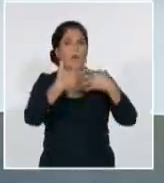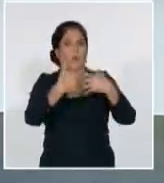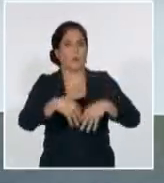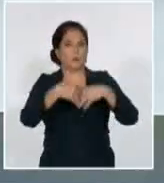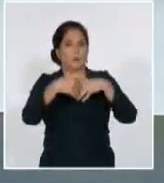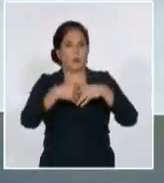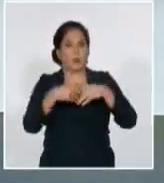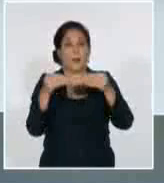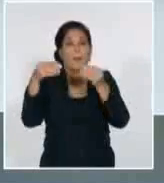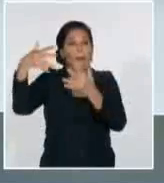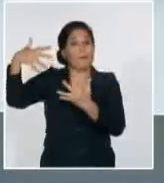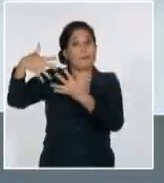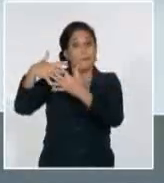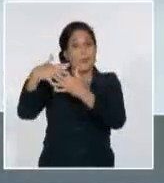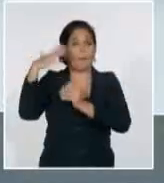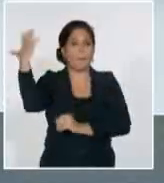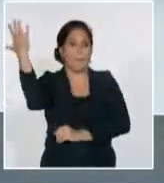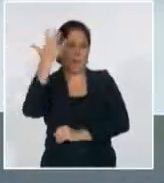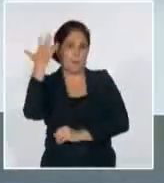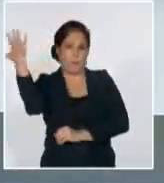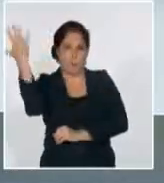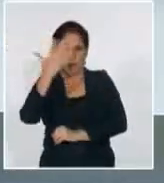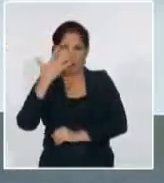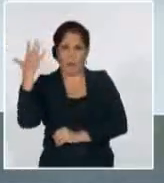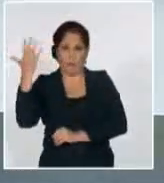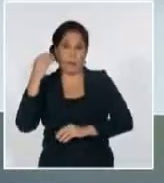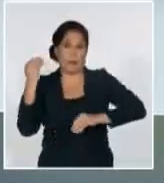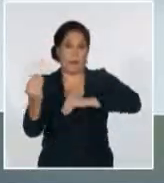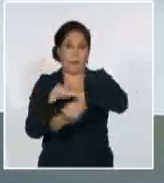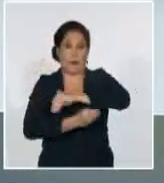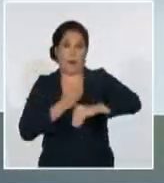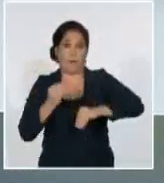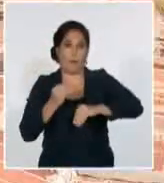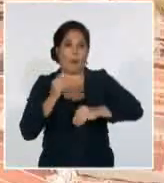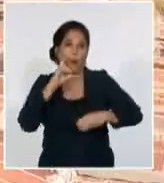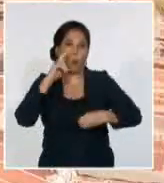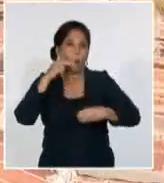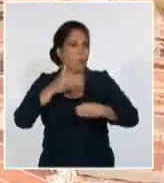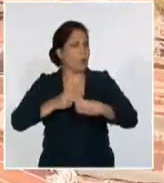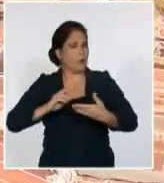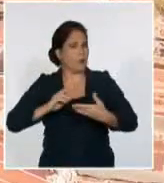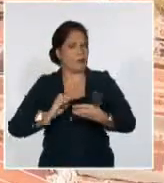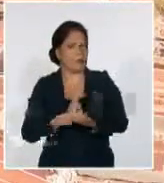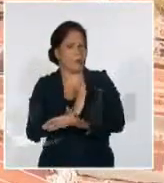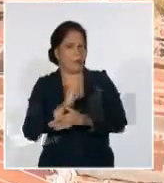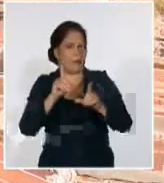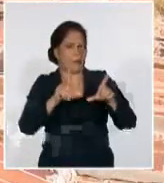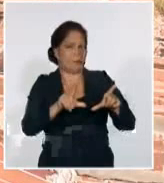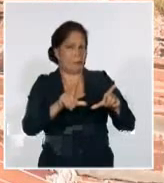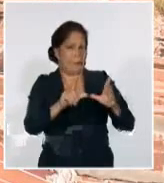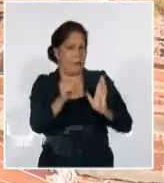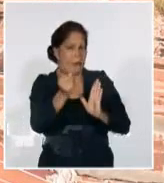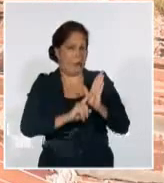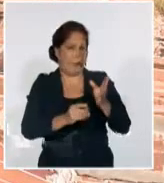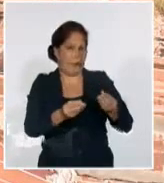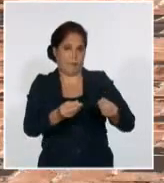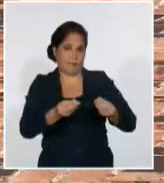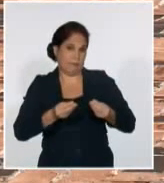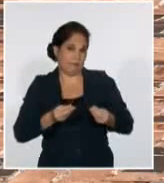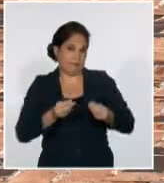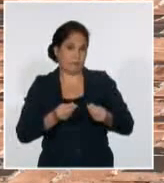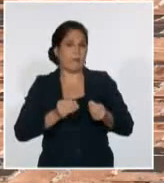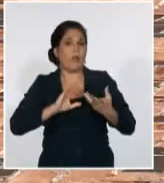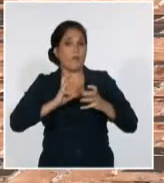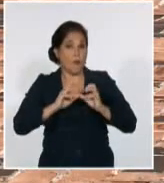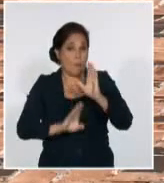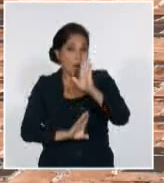medio ambiente y el propósito de cambiar la matriz energética en el país. Como parte de la estrategia para el desarrollo